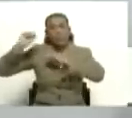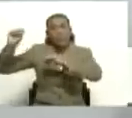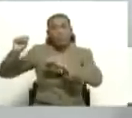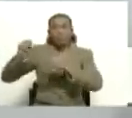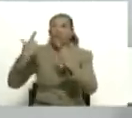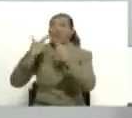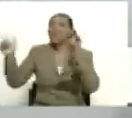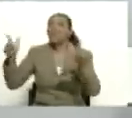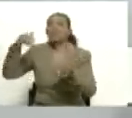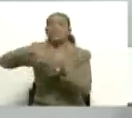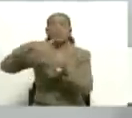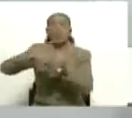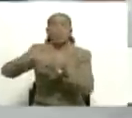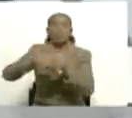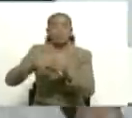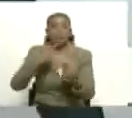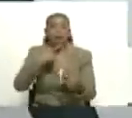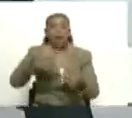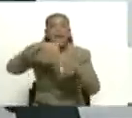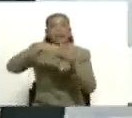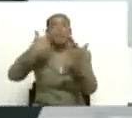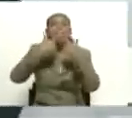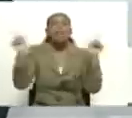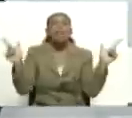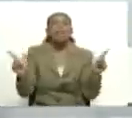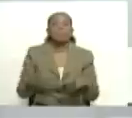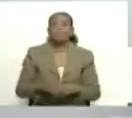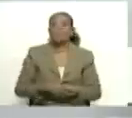elecciones libres. Nos suena esa frase, ¿verdad?